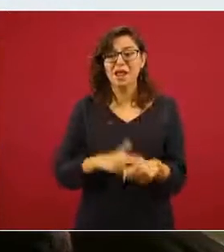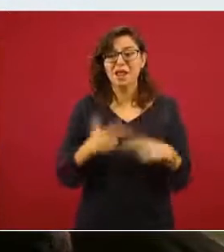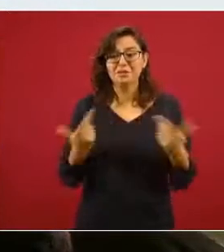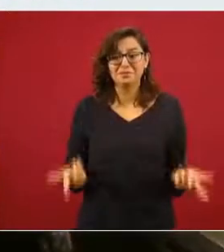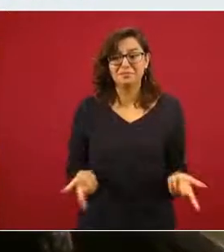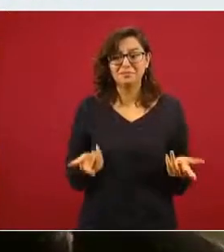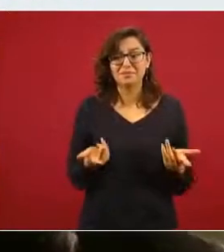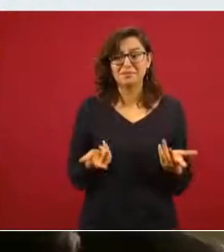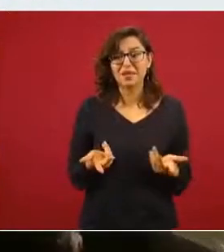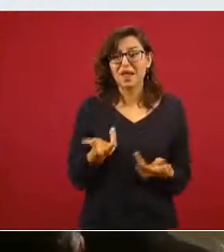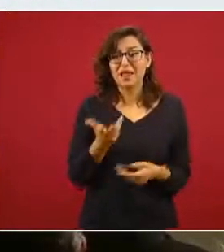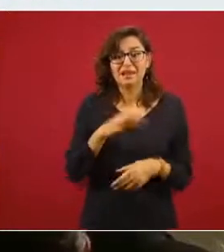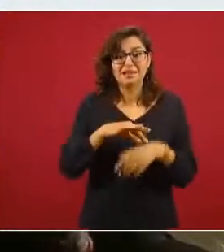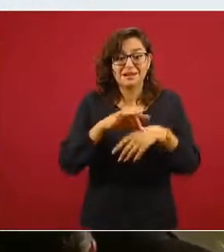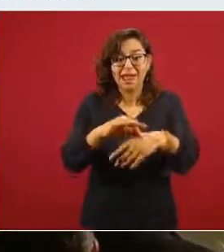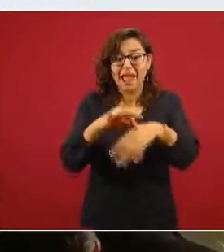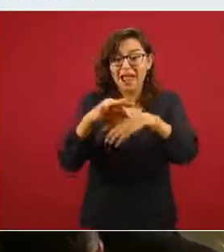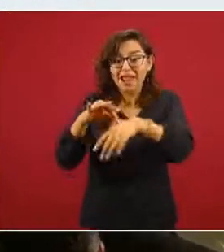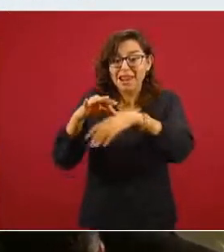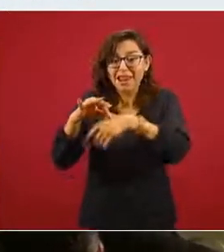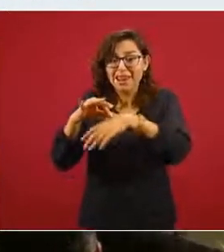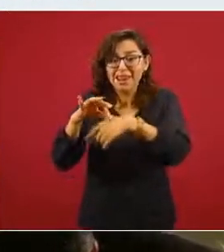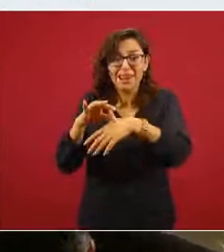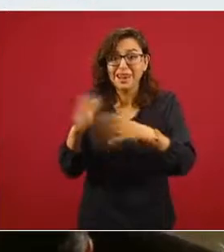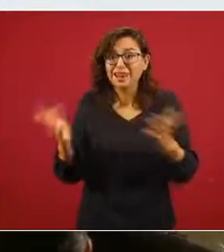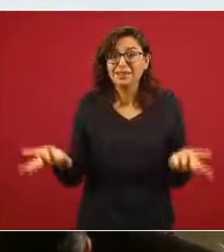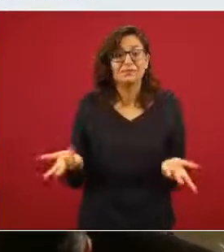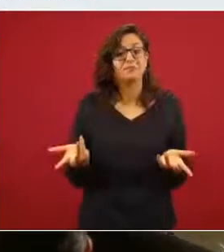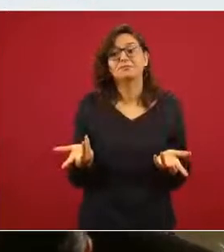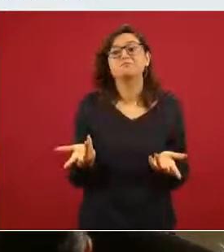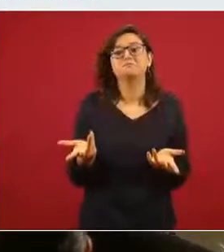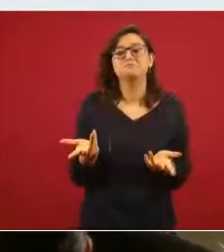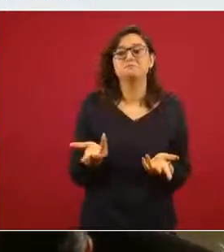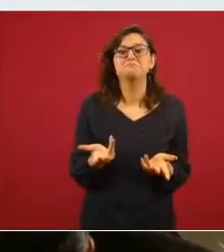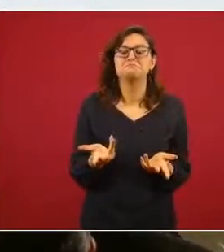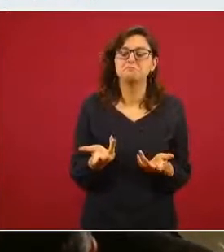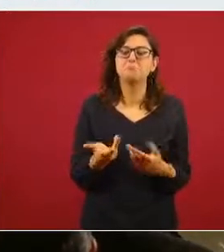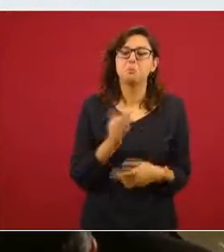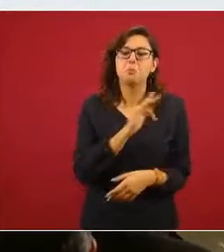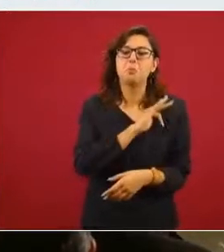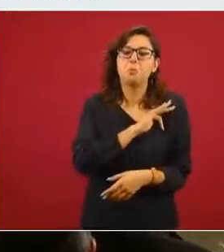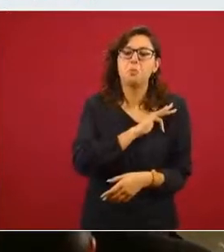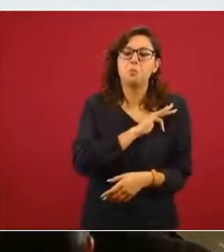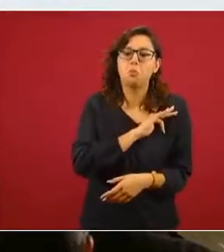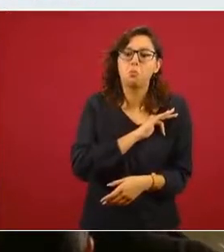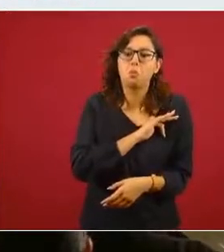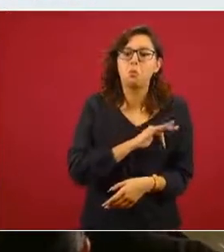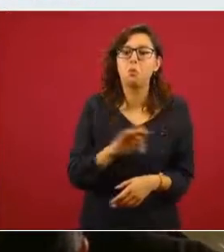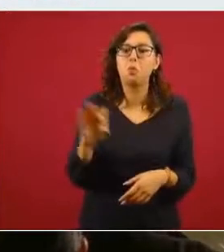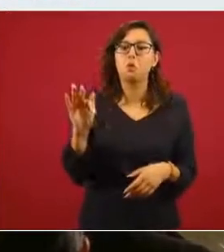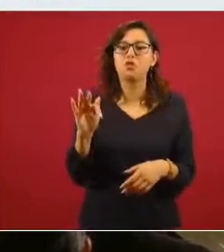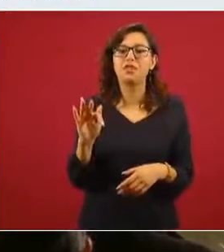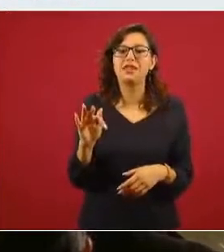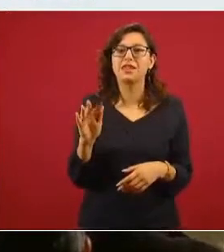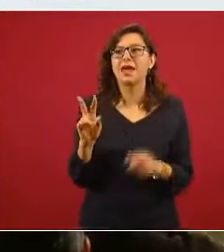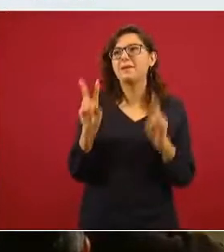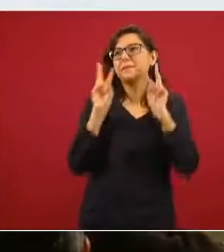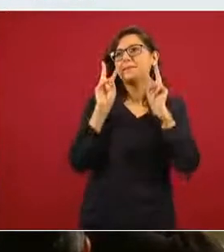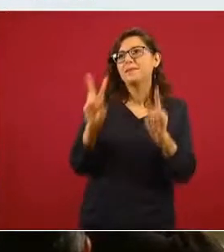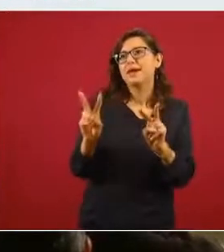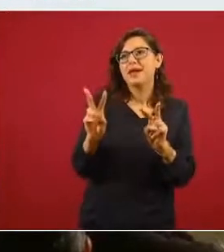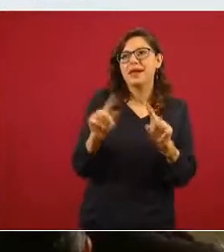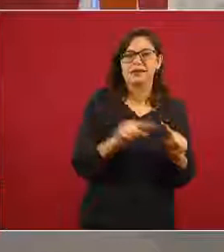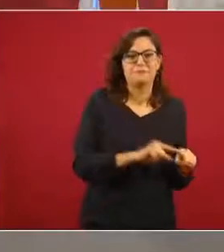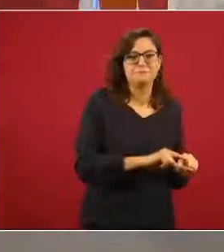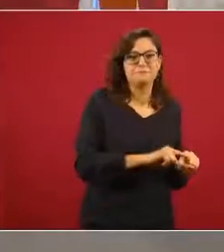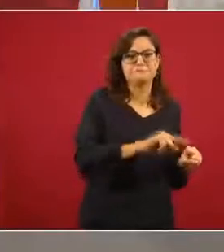es la representación gráfica de la realidad. Entonces, aunque pudiera ser más satisfactorio ver un solo